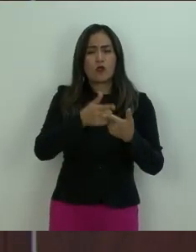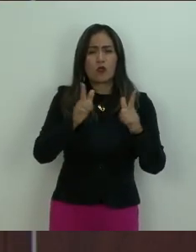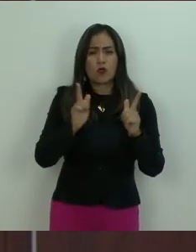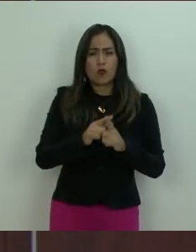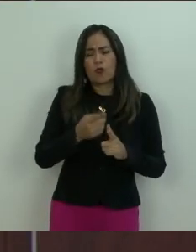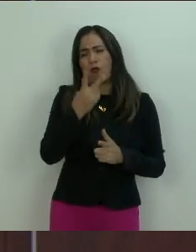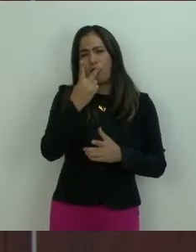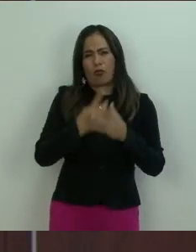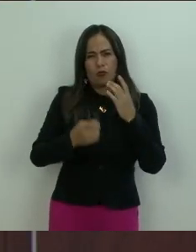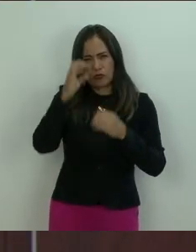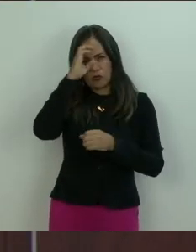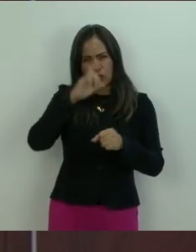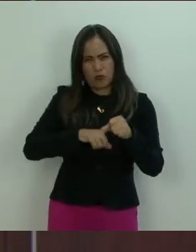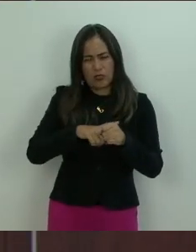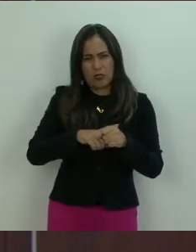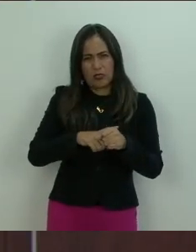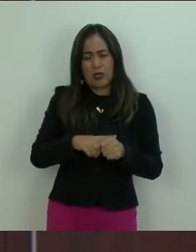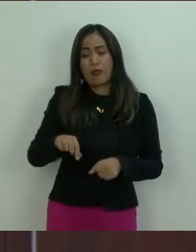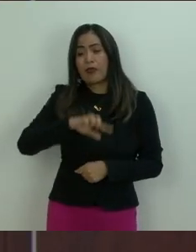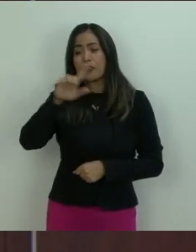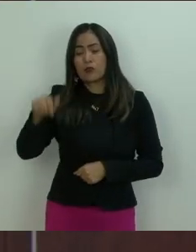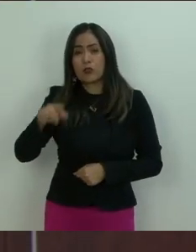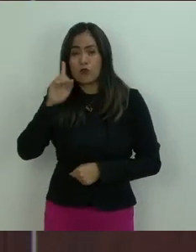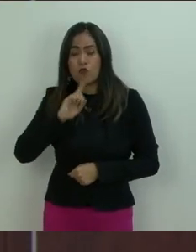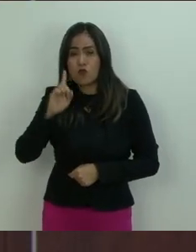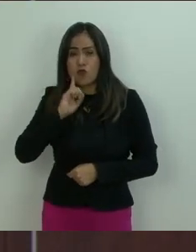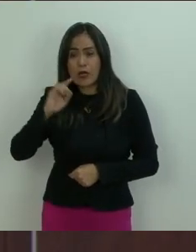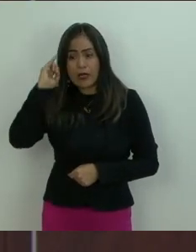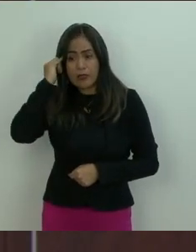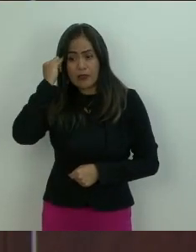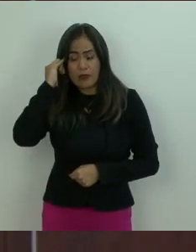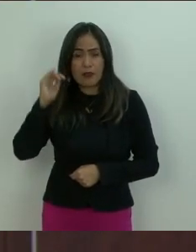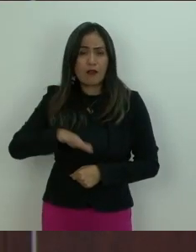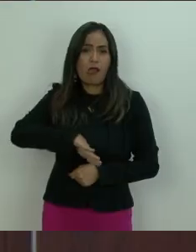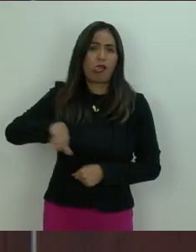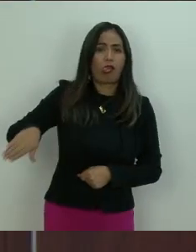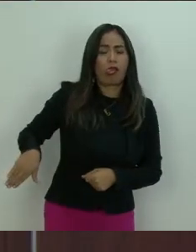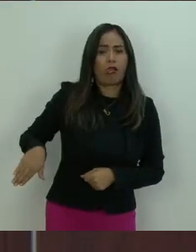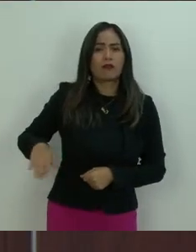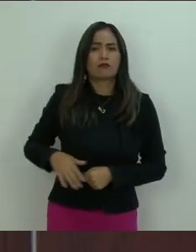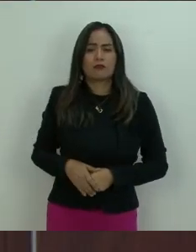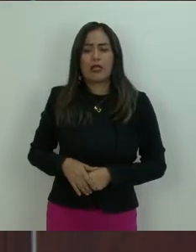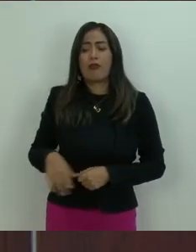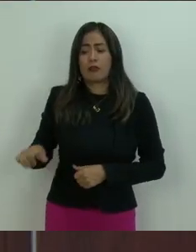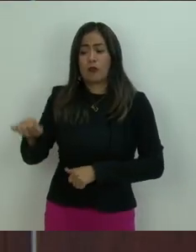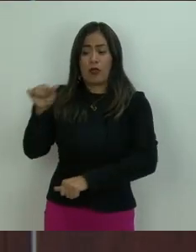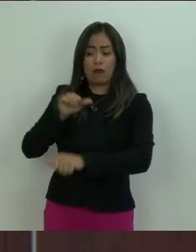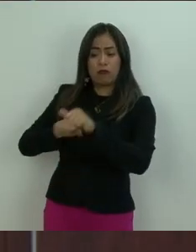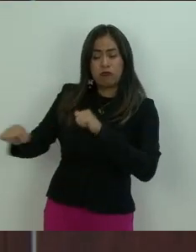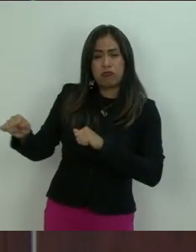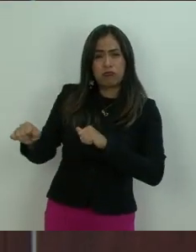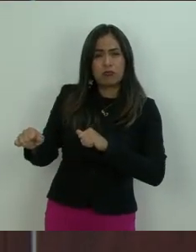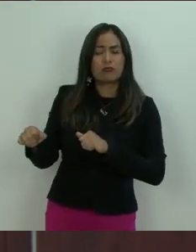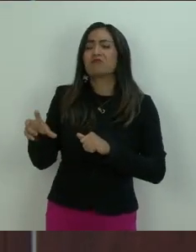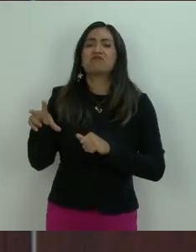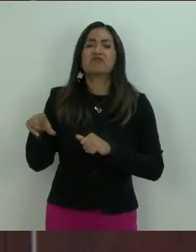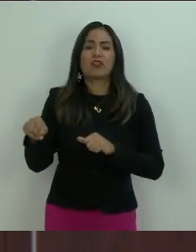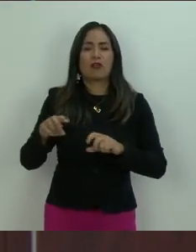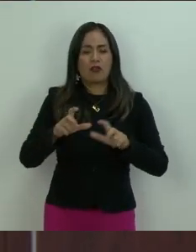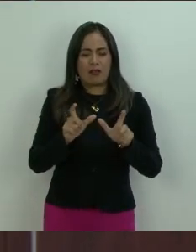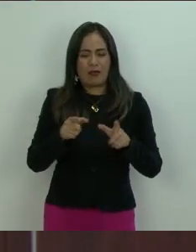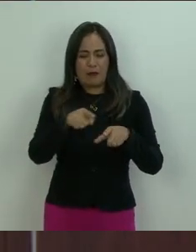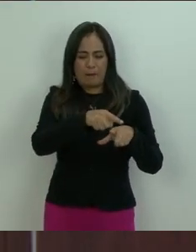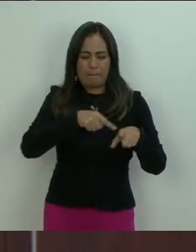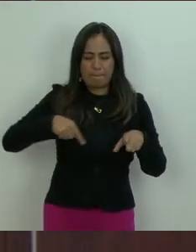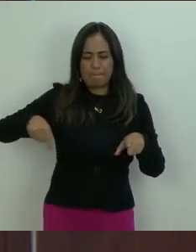y no dejaron el lugar a las mujeres indígenas. Ahí se quedaron, en la cabeza de la herradura. No movieron